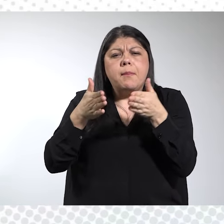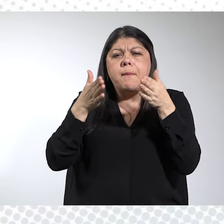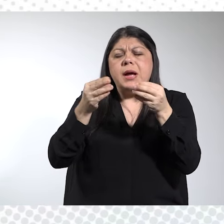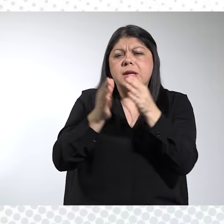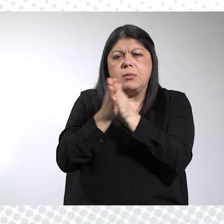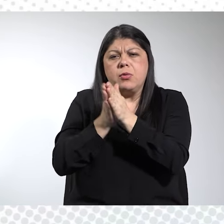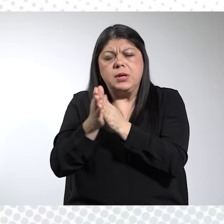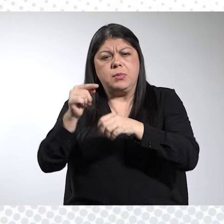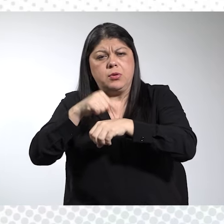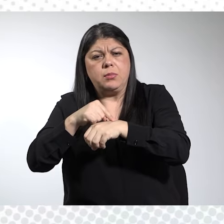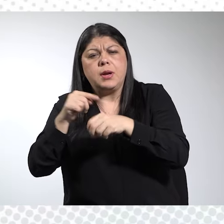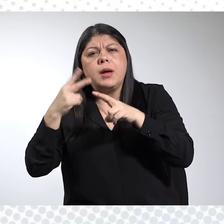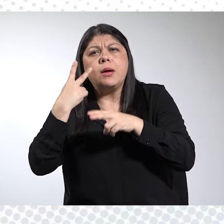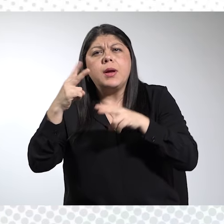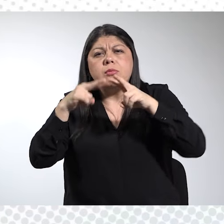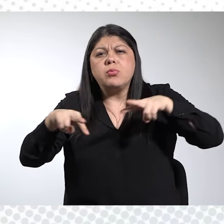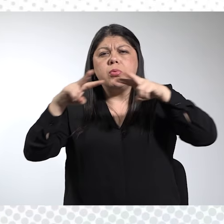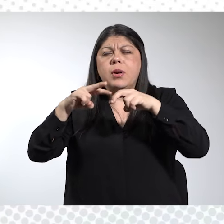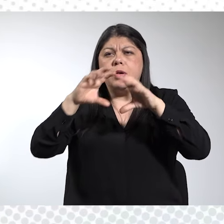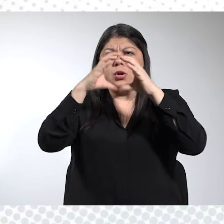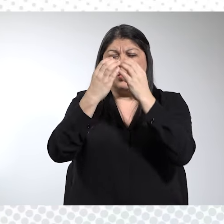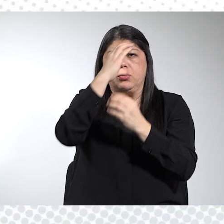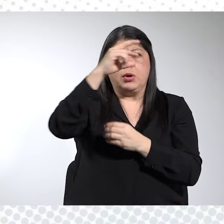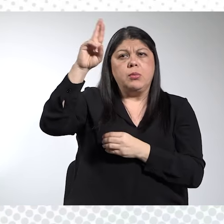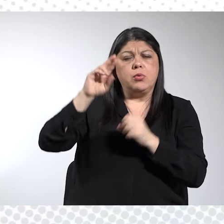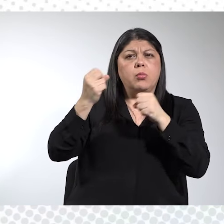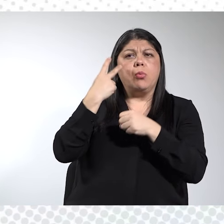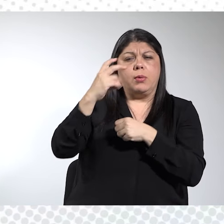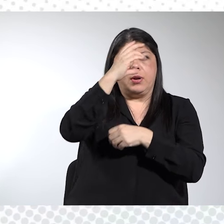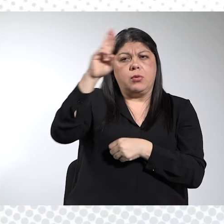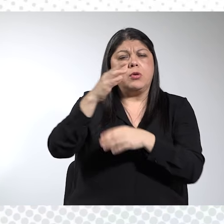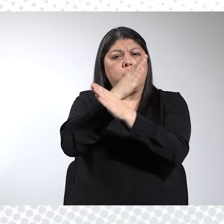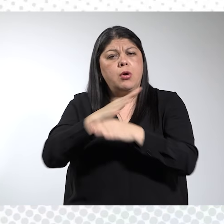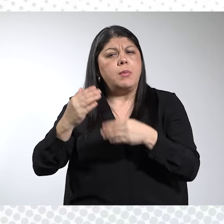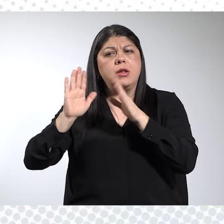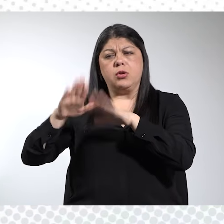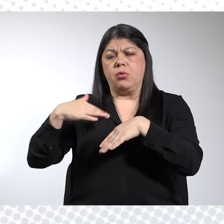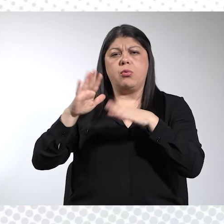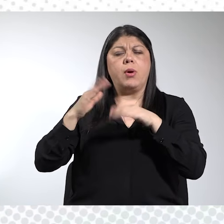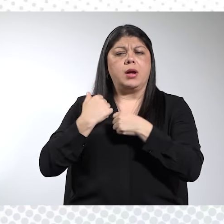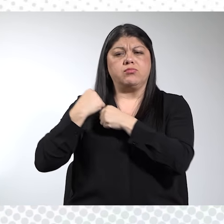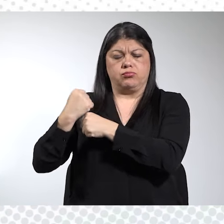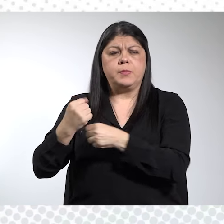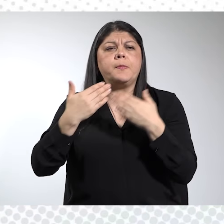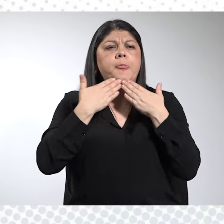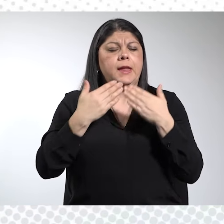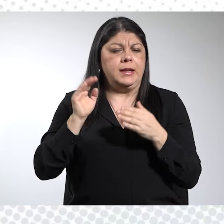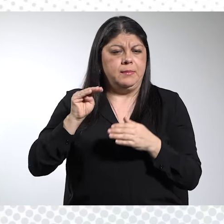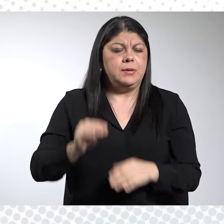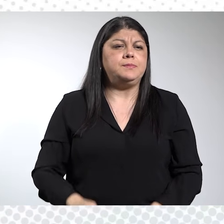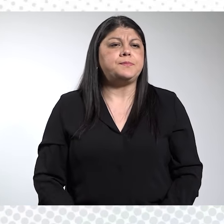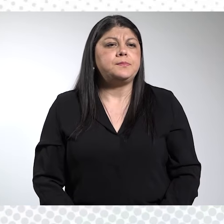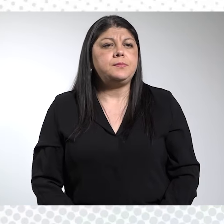maximizarla en el tiempo para que nos vean como este baluarte que todo el mundo ha visto de Costa Rica, la Costa Rica en paz y sin ejército. Gracias, don